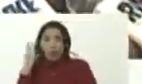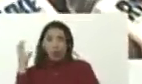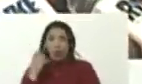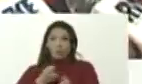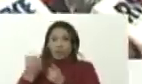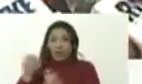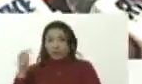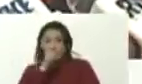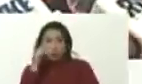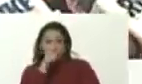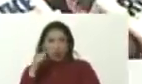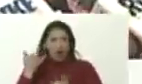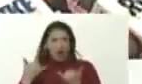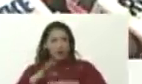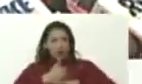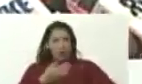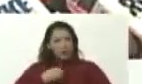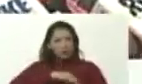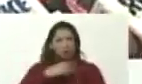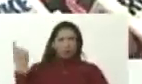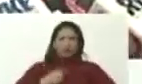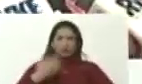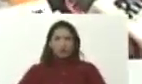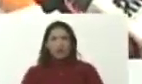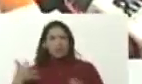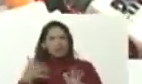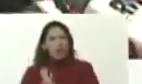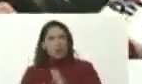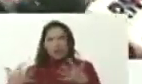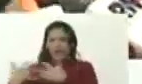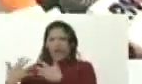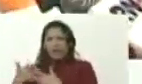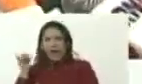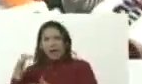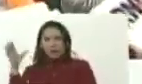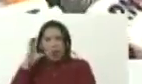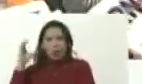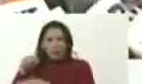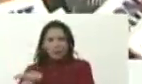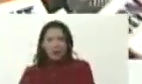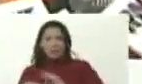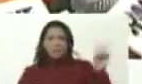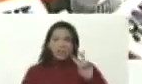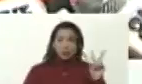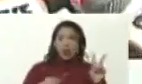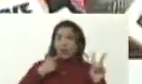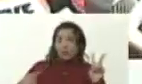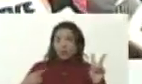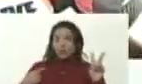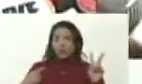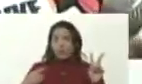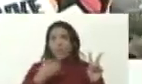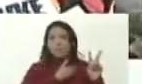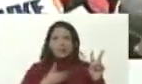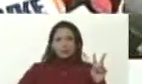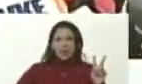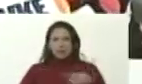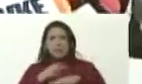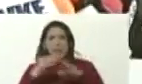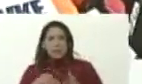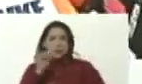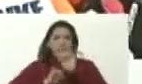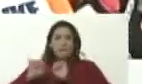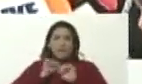de drogas. Ahora nos van a echar la culpa a nosotros de la guerra que existe en Colombia. Venezuela ha declarado el presidente, ha declarado el ministro de la Defensa,